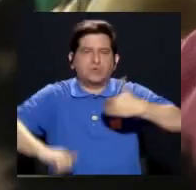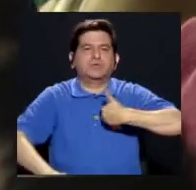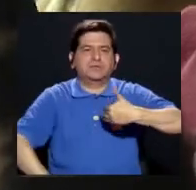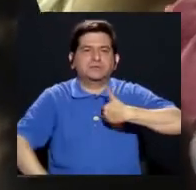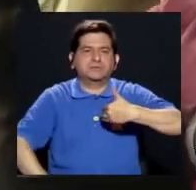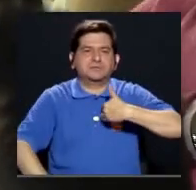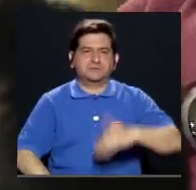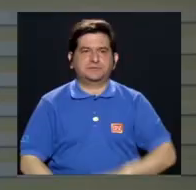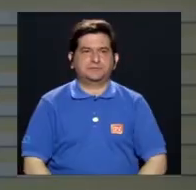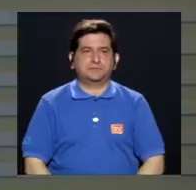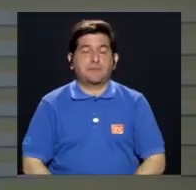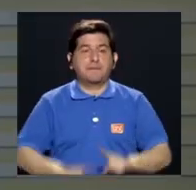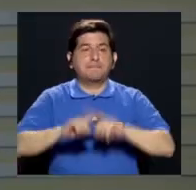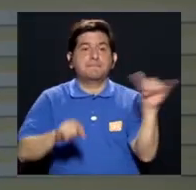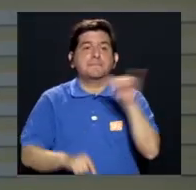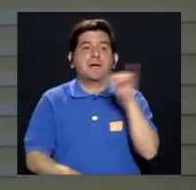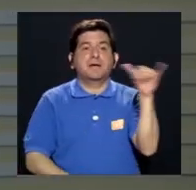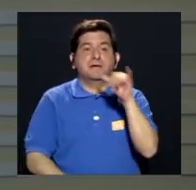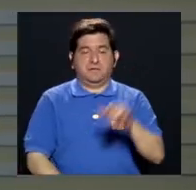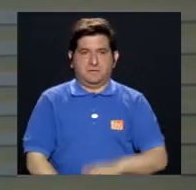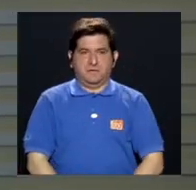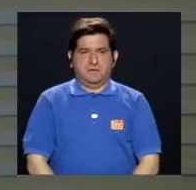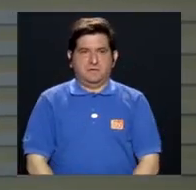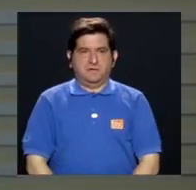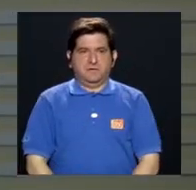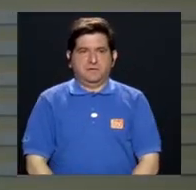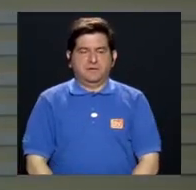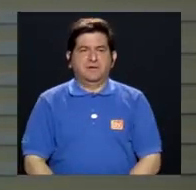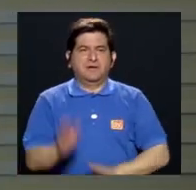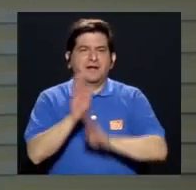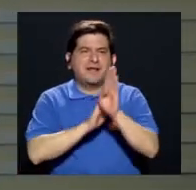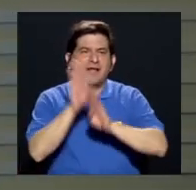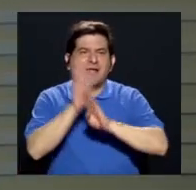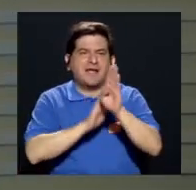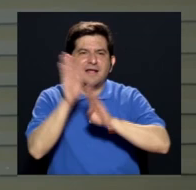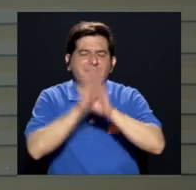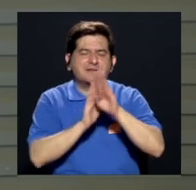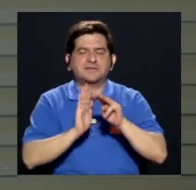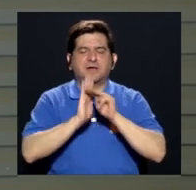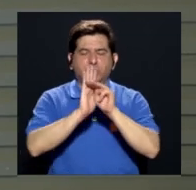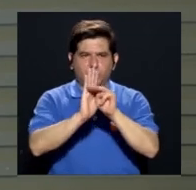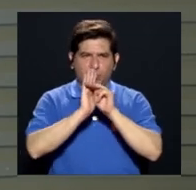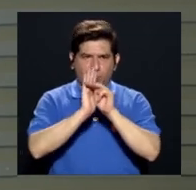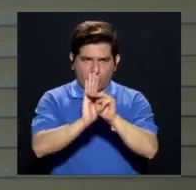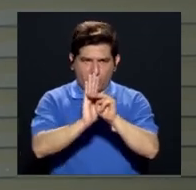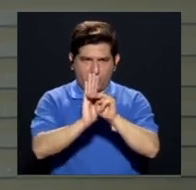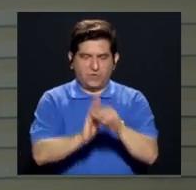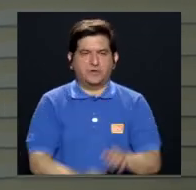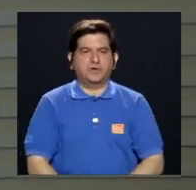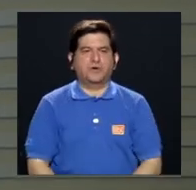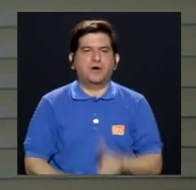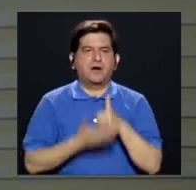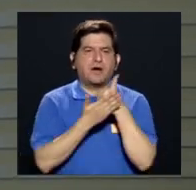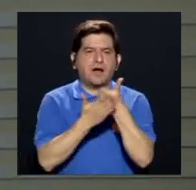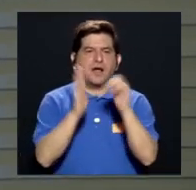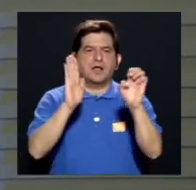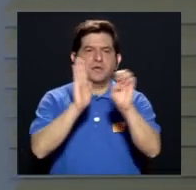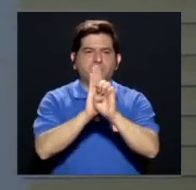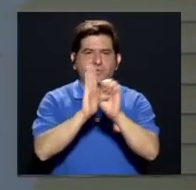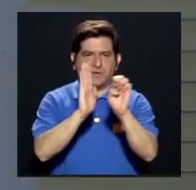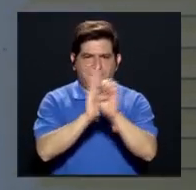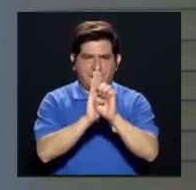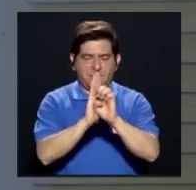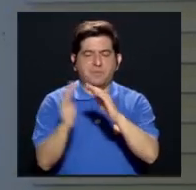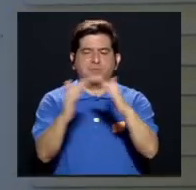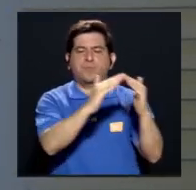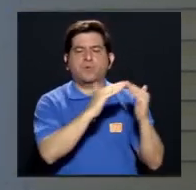ocupamos, pero también el desarrollo de un modelo que le sirva de ejemplo